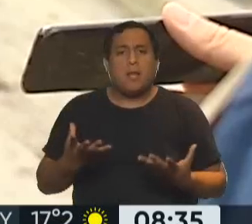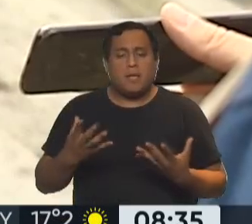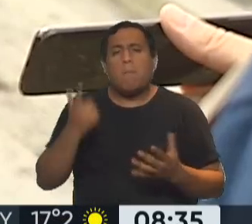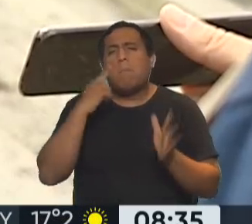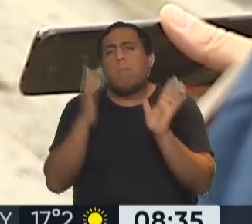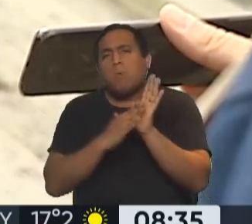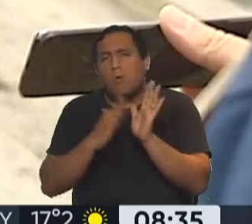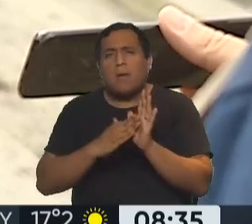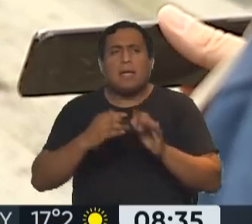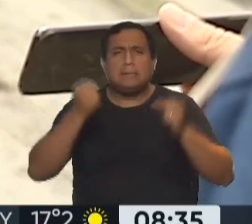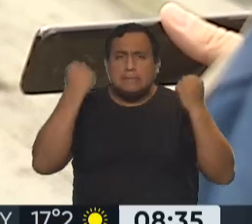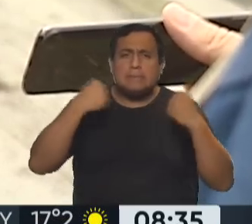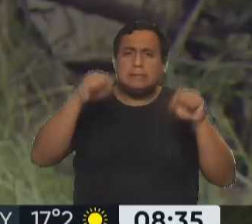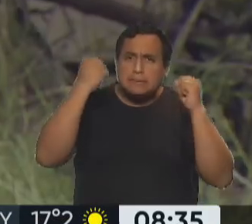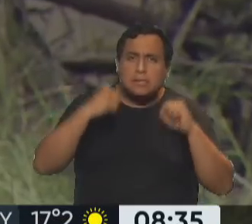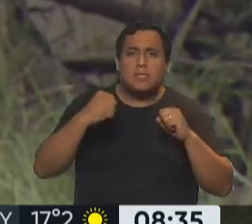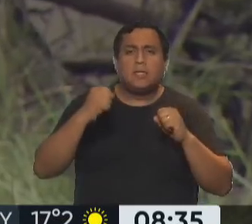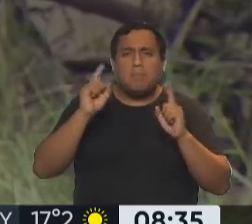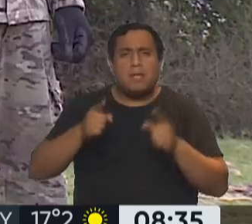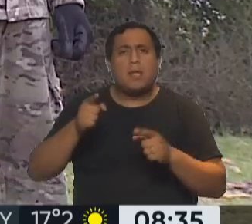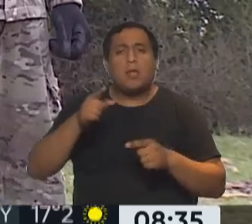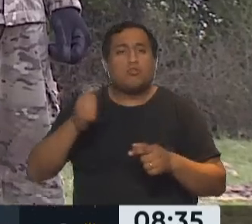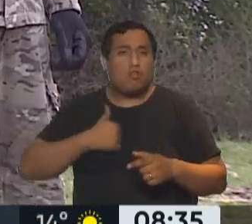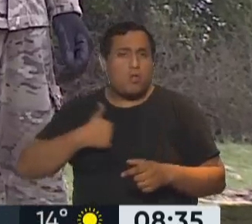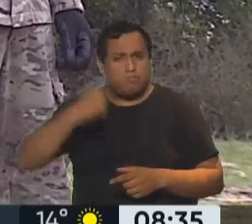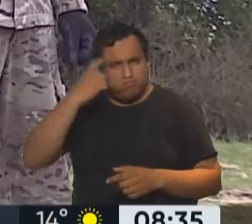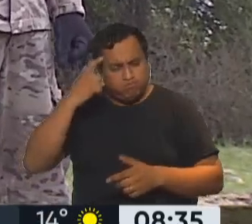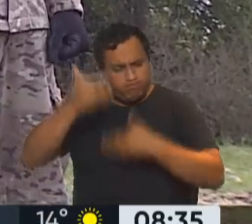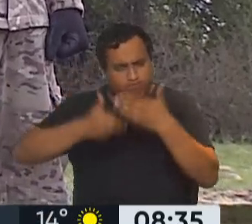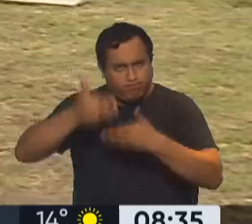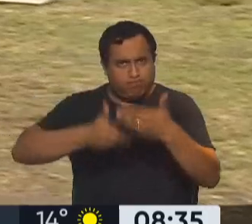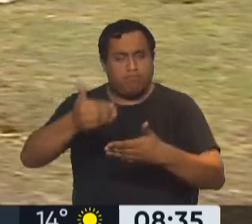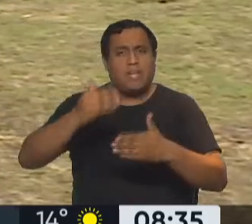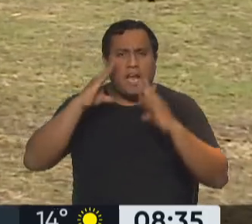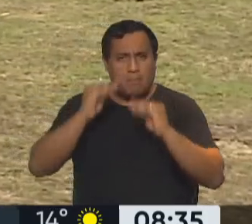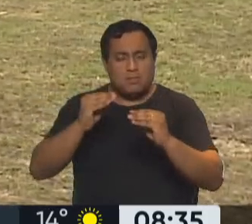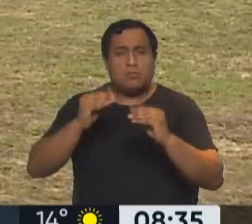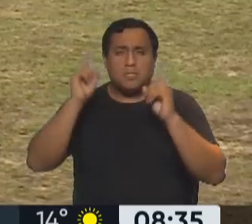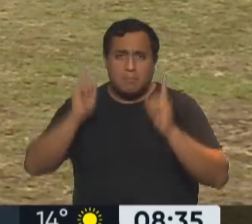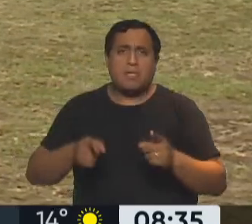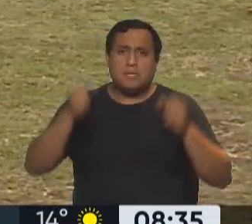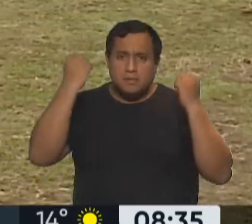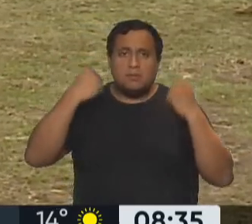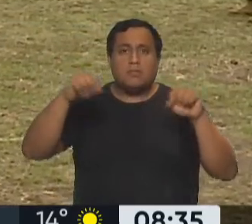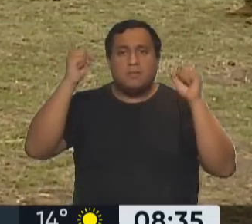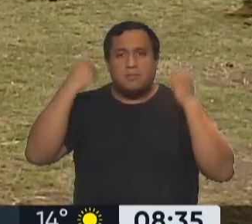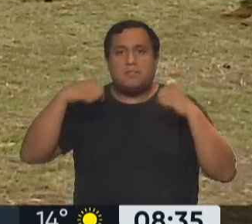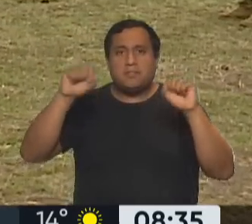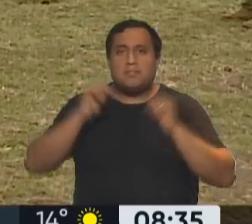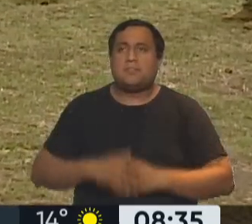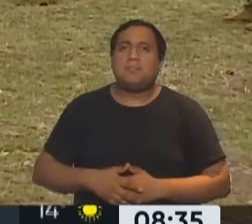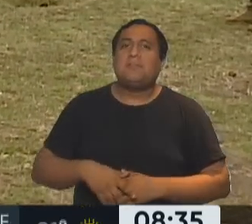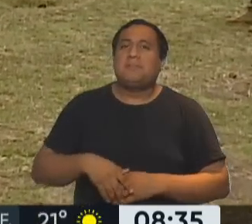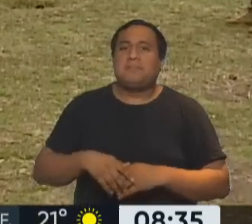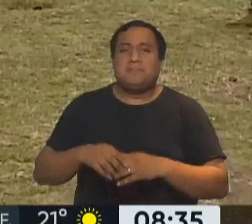probar, entrenar, capacitar y poner en ejercicio las